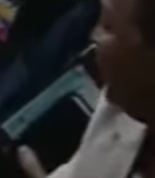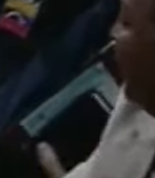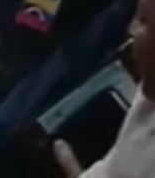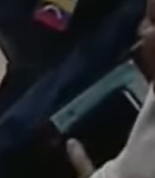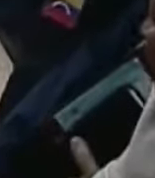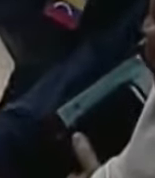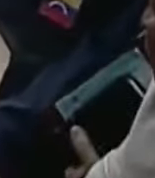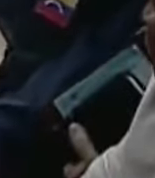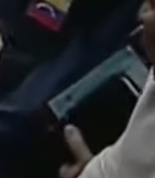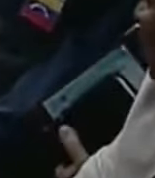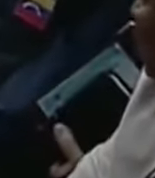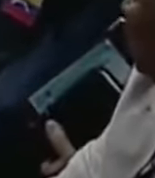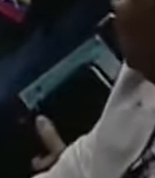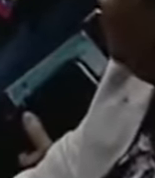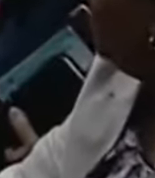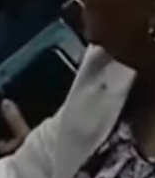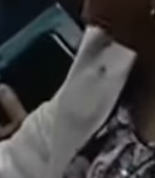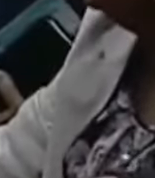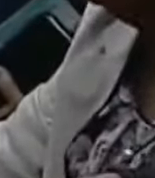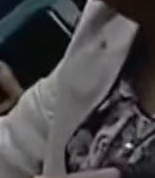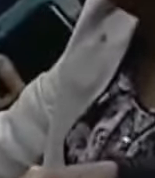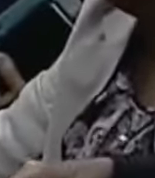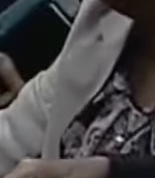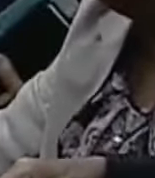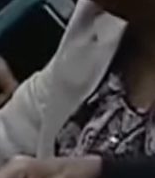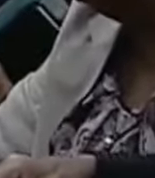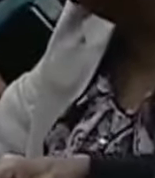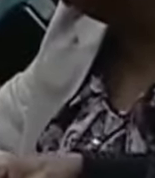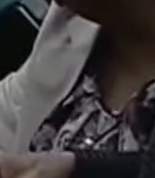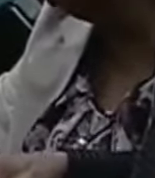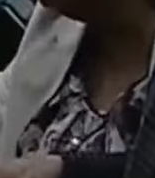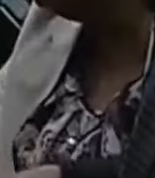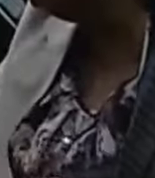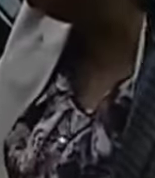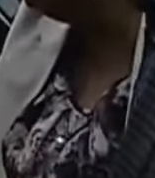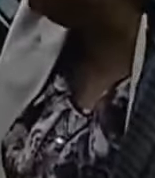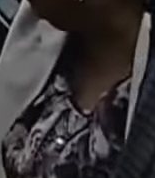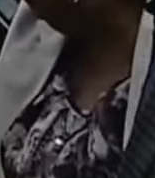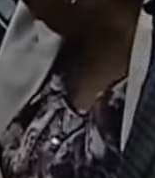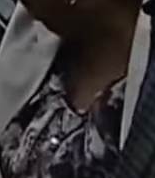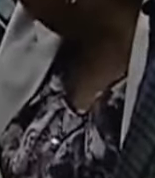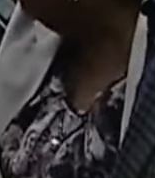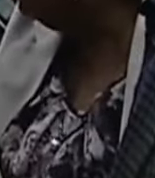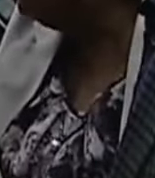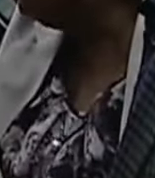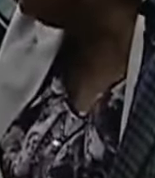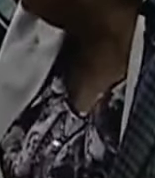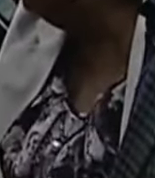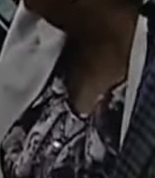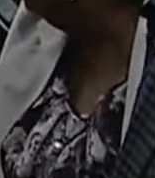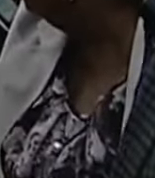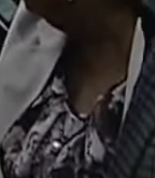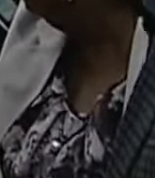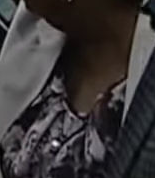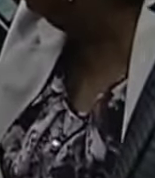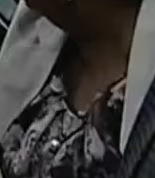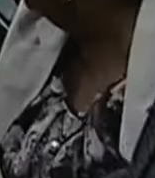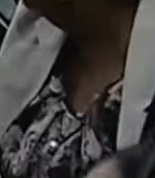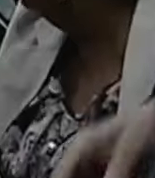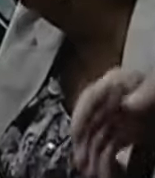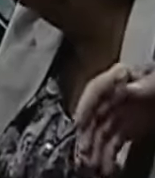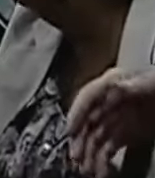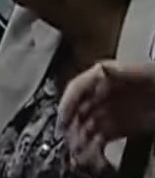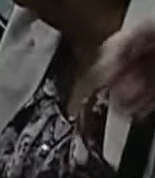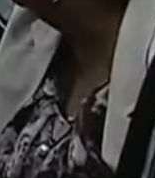una oposición en Venezuela criminal y fascista, ha dicho el jefe de Estado venezolano. La mayor amenaza para América del Sur